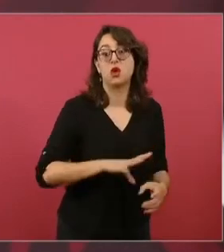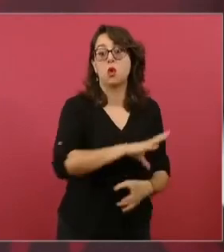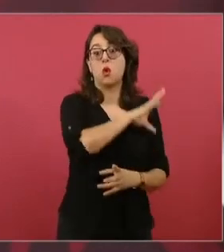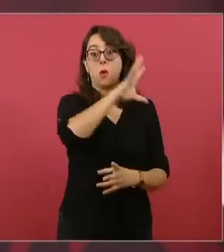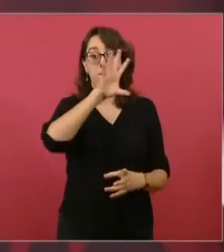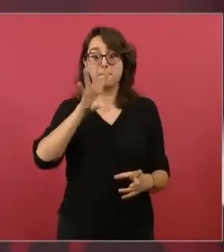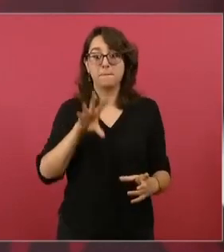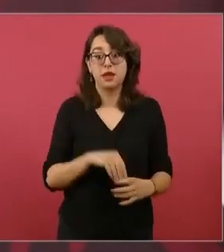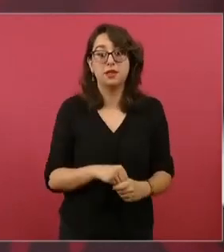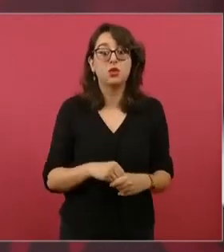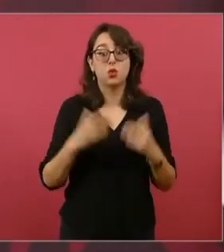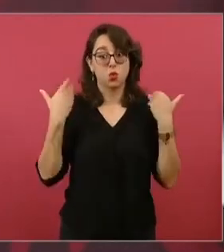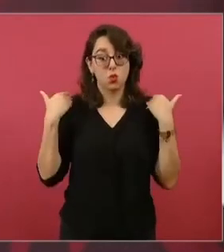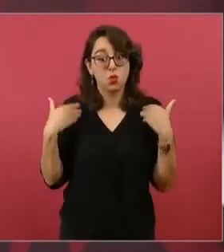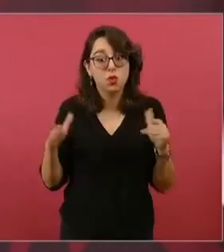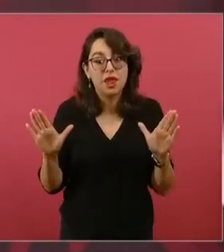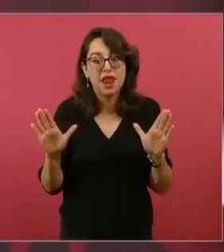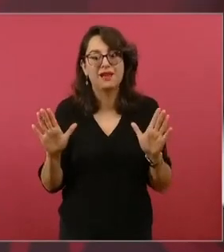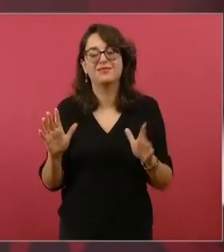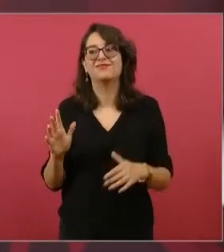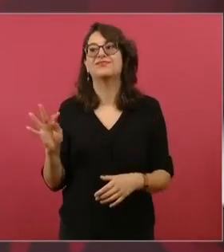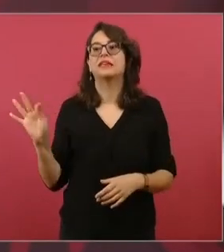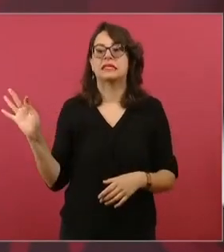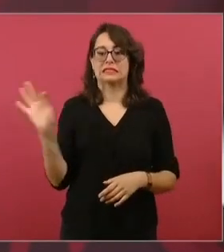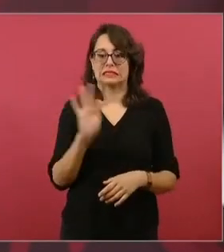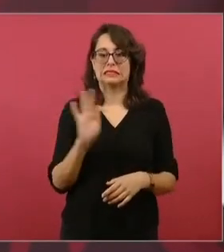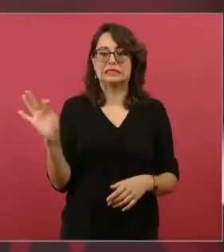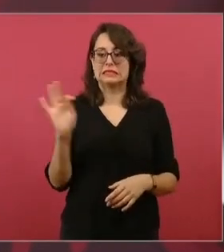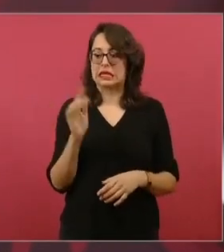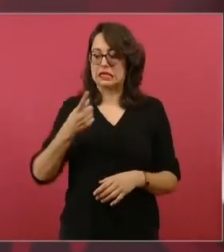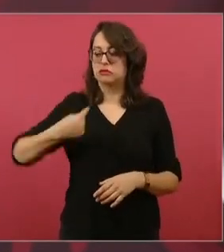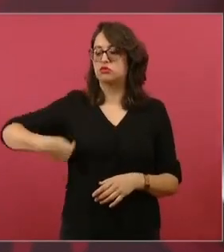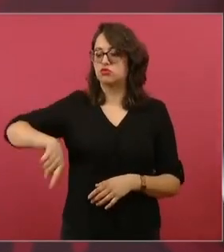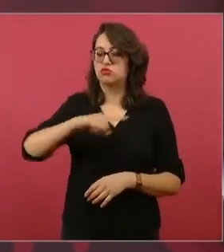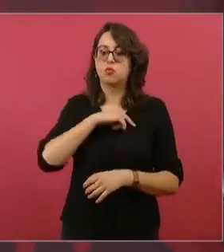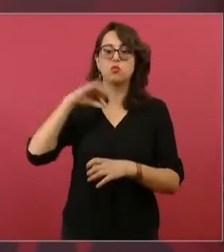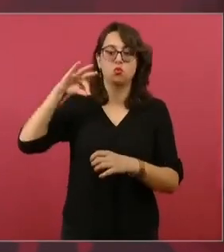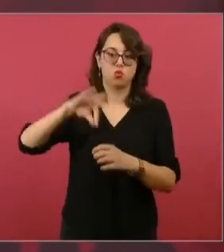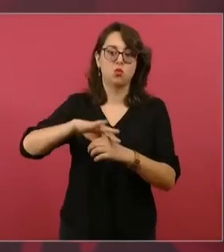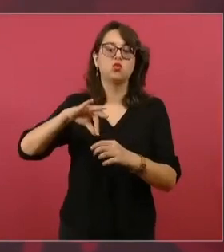presupuesto, nuestra ventaja no iba a ser la misma.